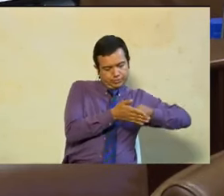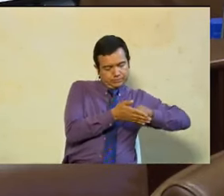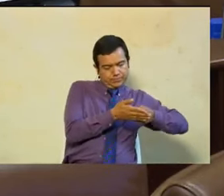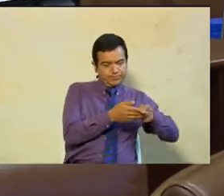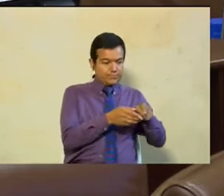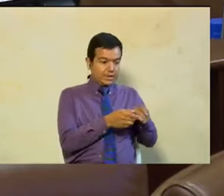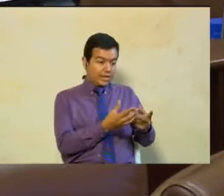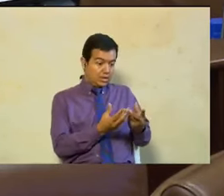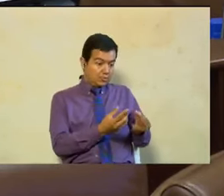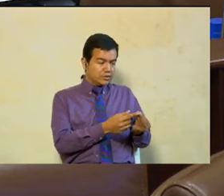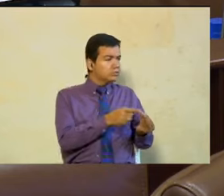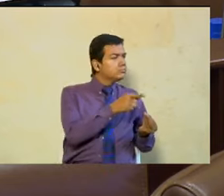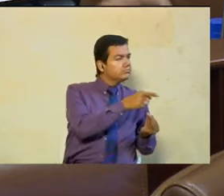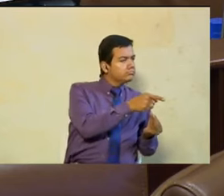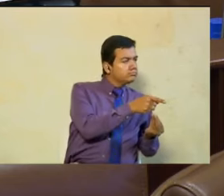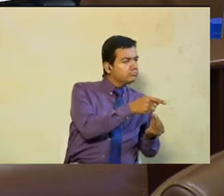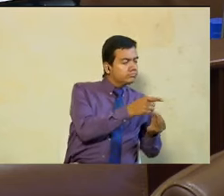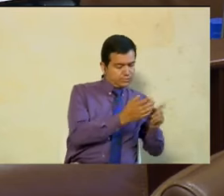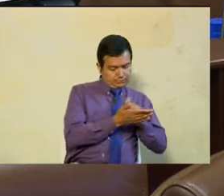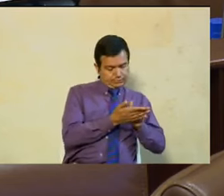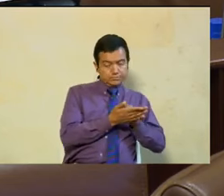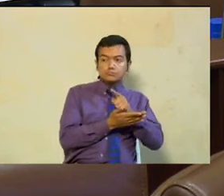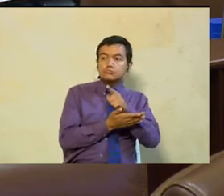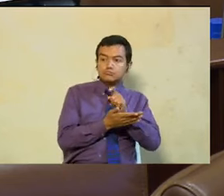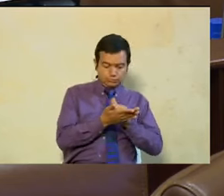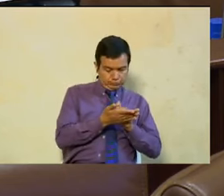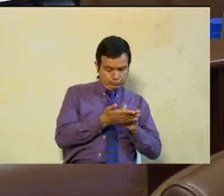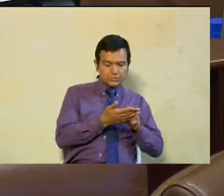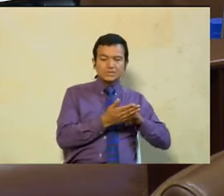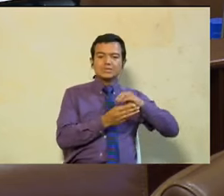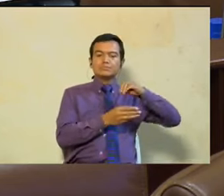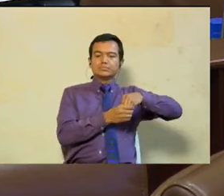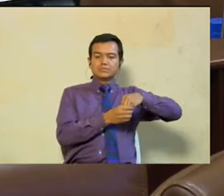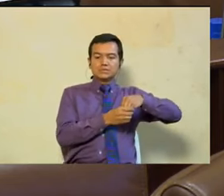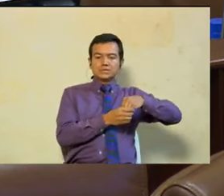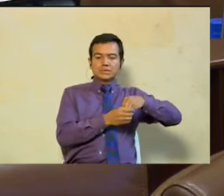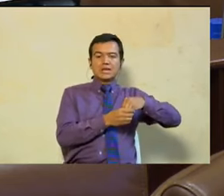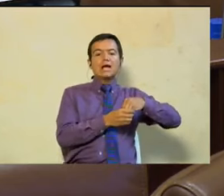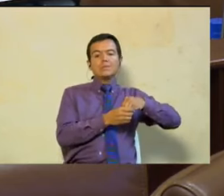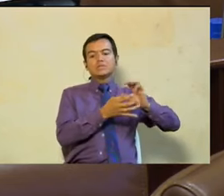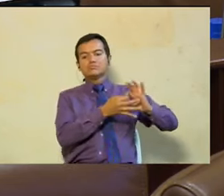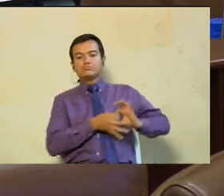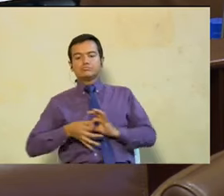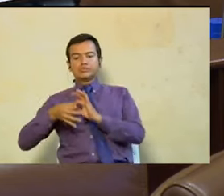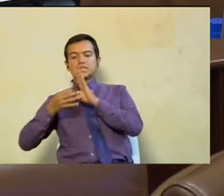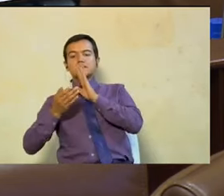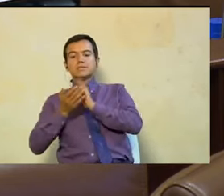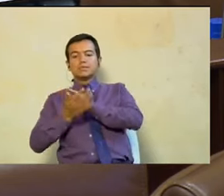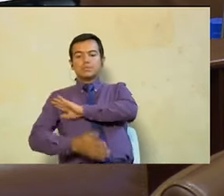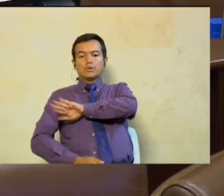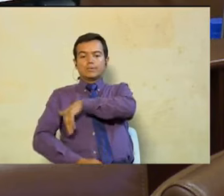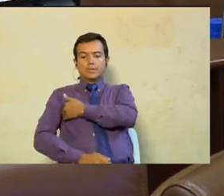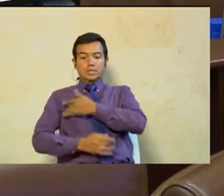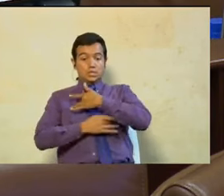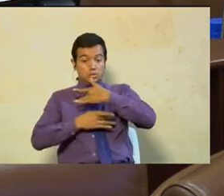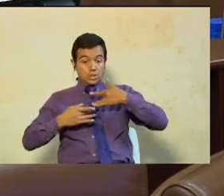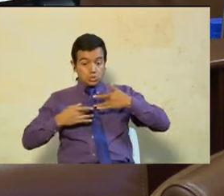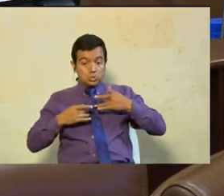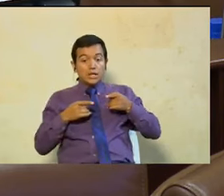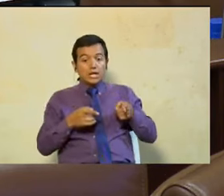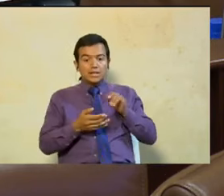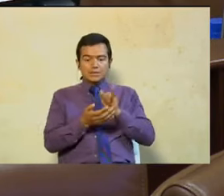otro lado de la mano con el ministro con el Ministerio de salud trabajamos justamente para que saliera lo